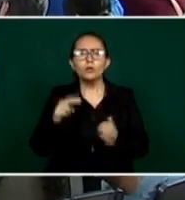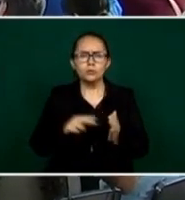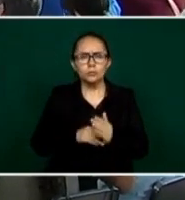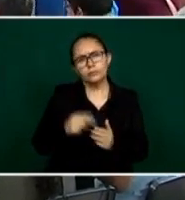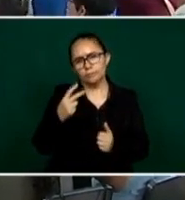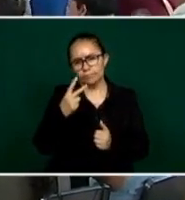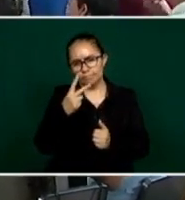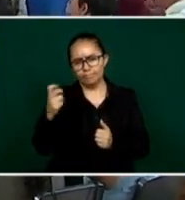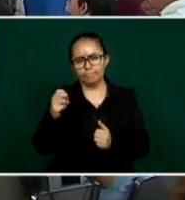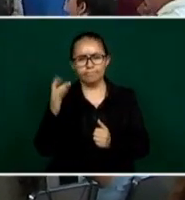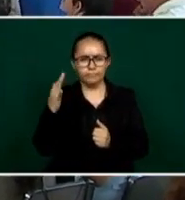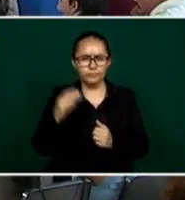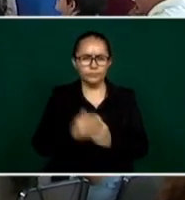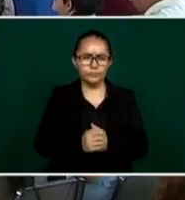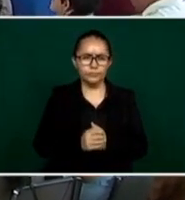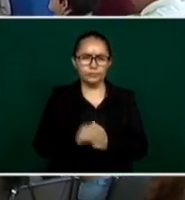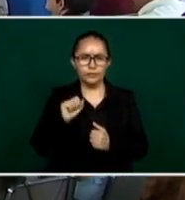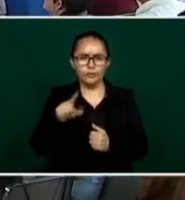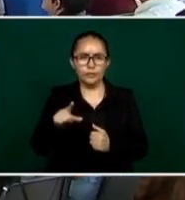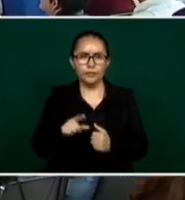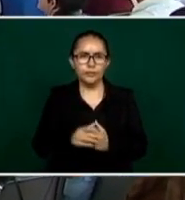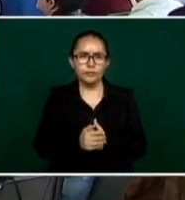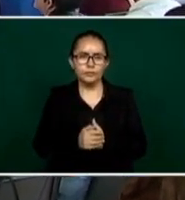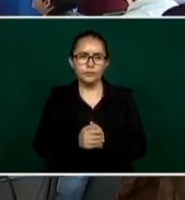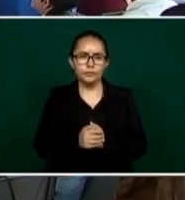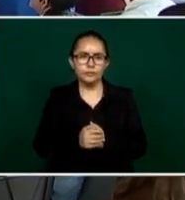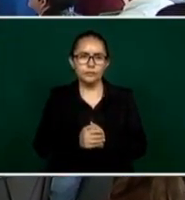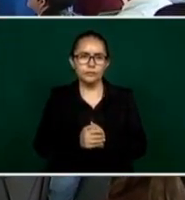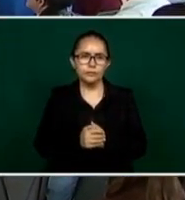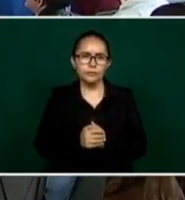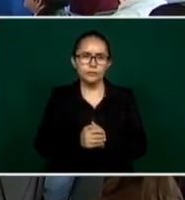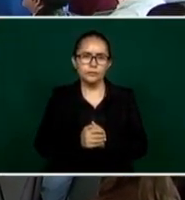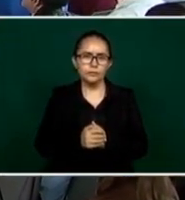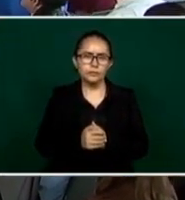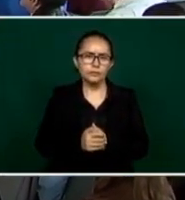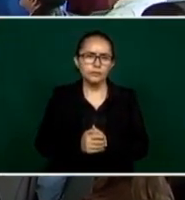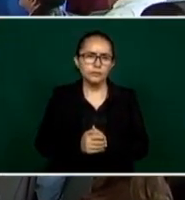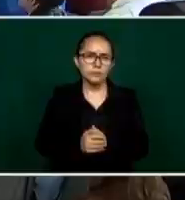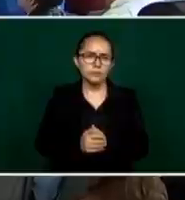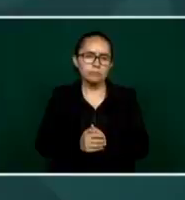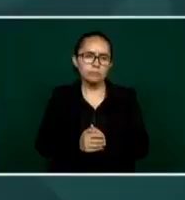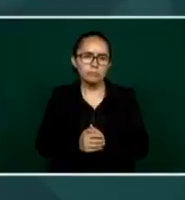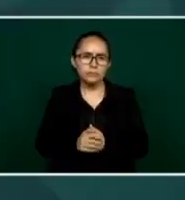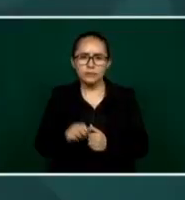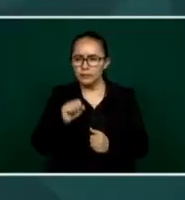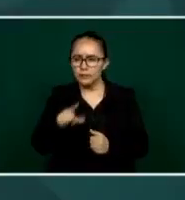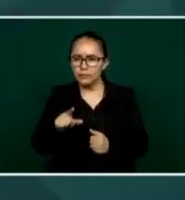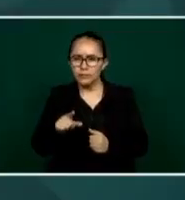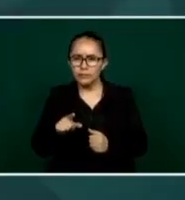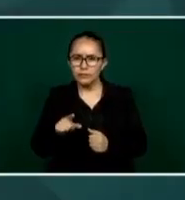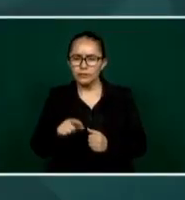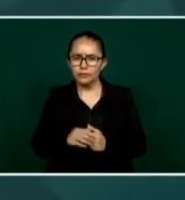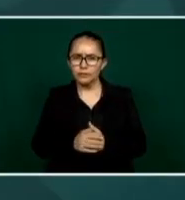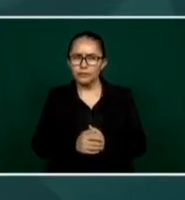2 ancianos respetables, 2 adultos mayores, pues ya